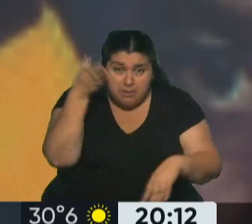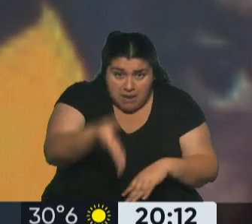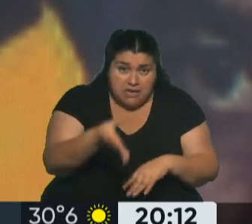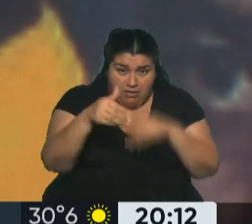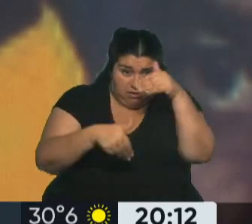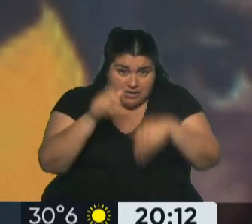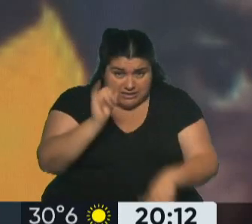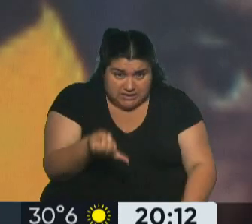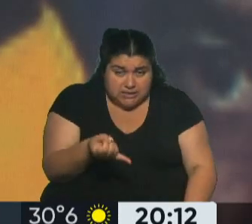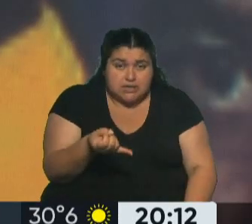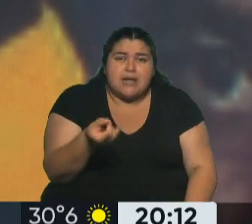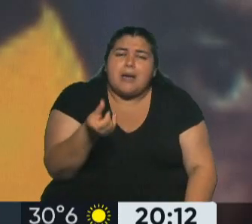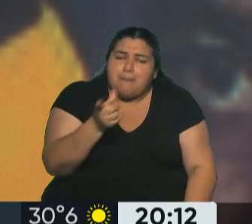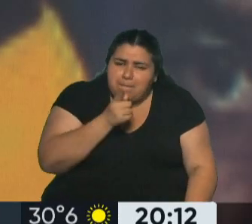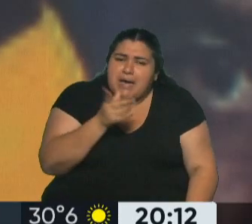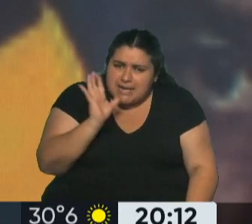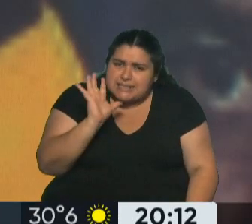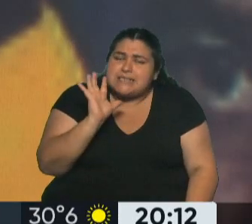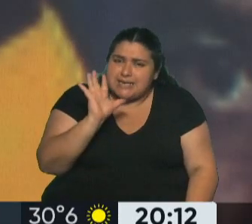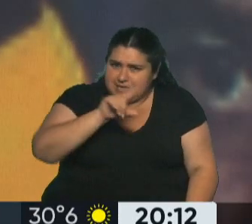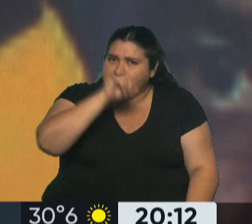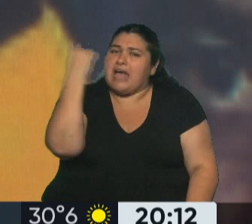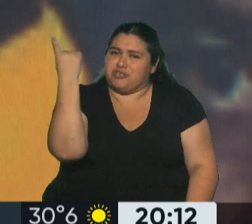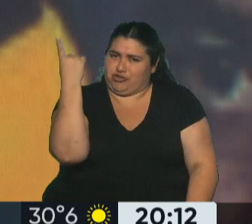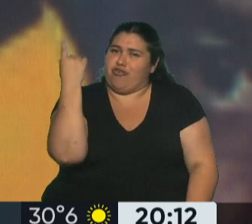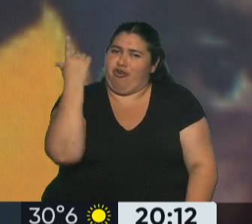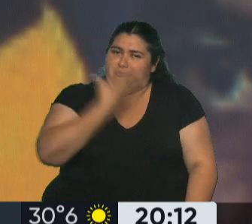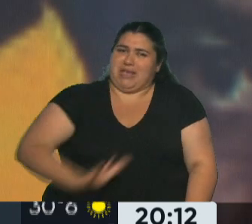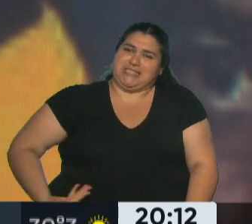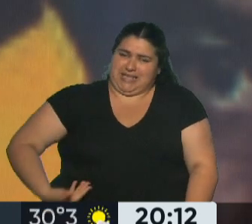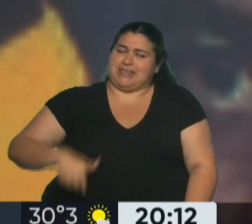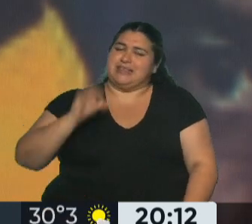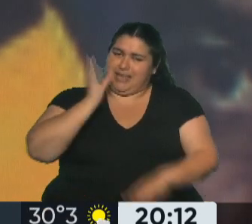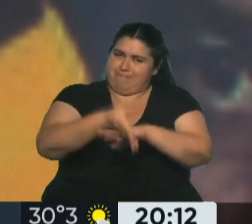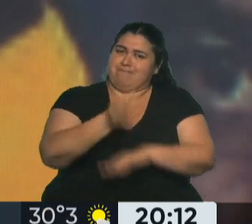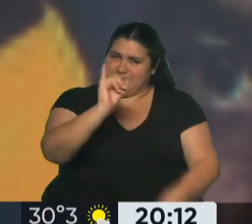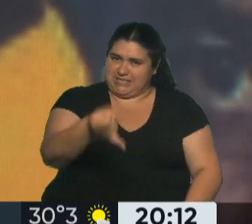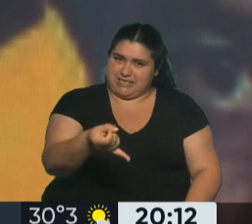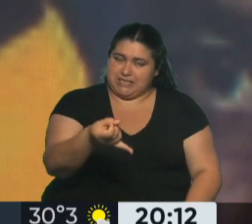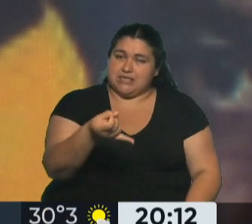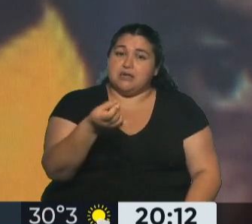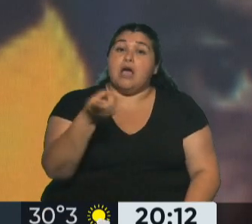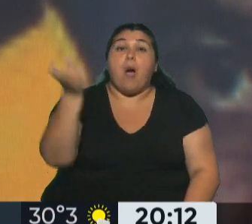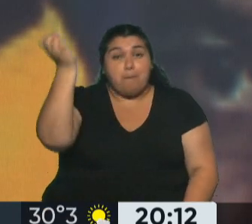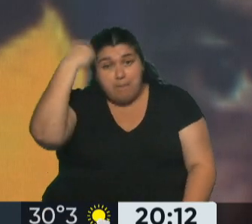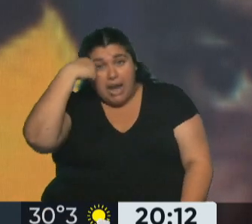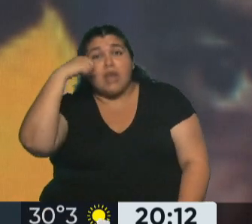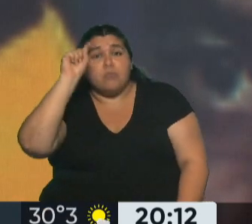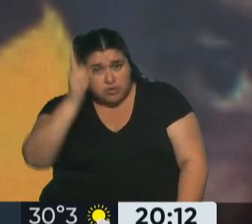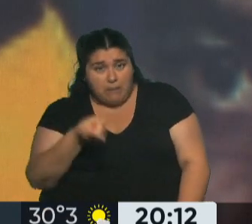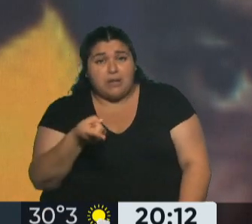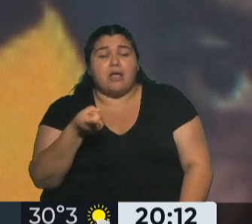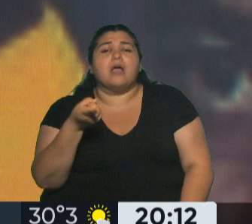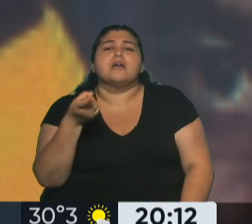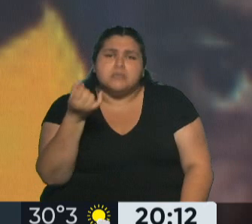supone que va a estar el presidente flamante presidente de la nación Javier Miley entre los votantes y también Martín Palermo que ya